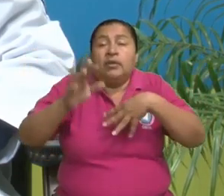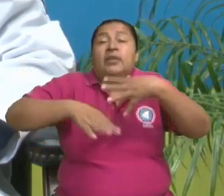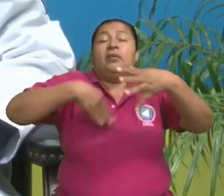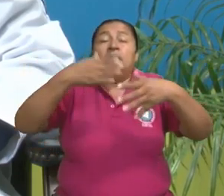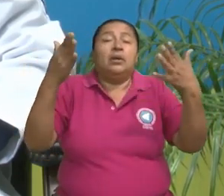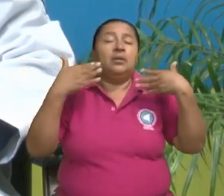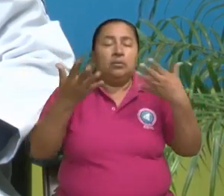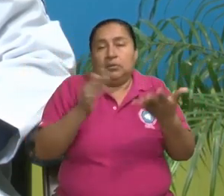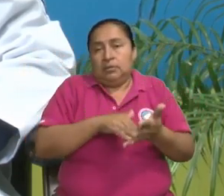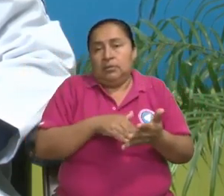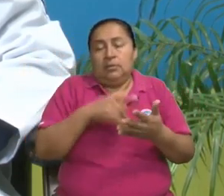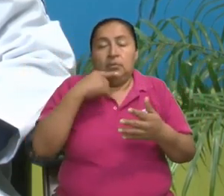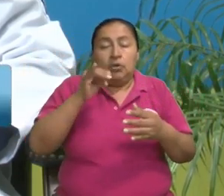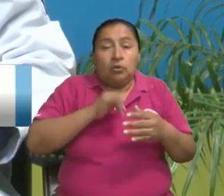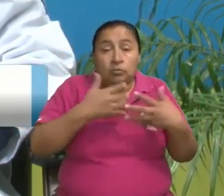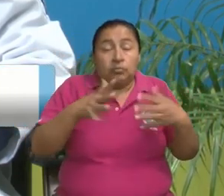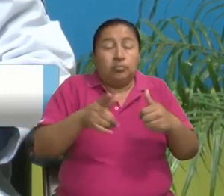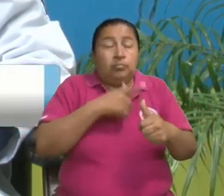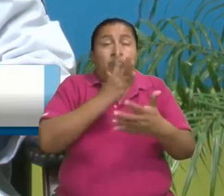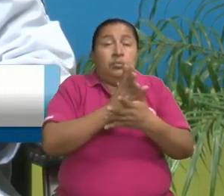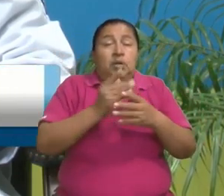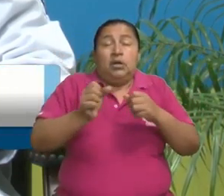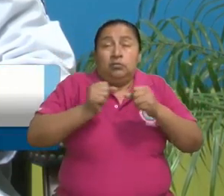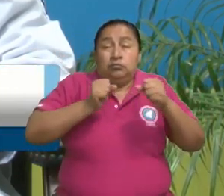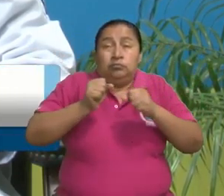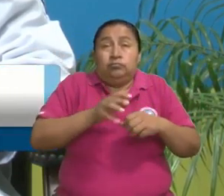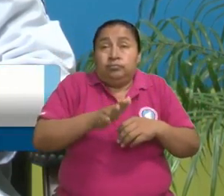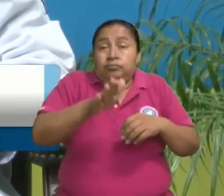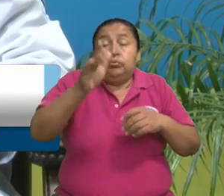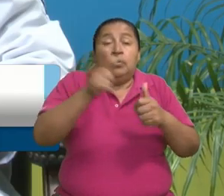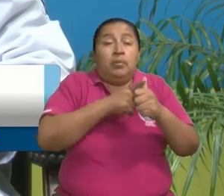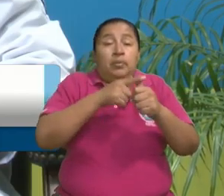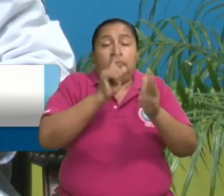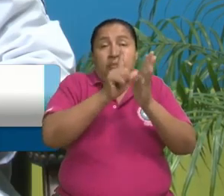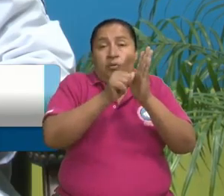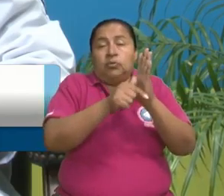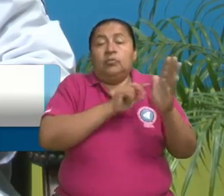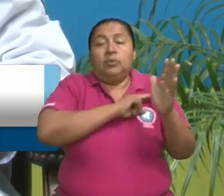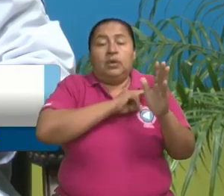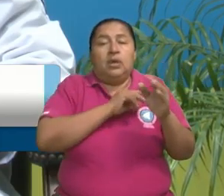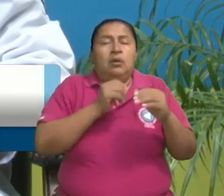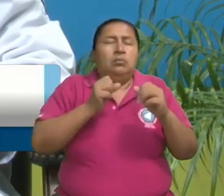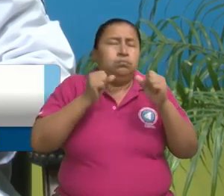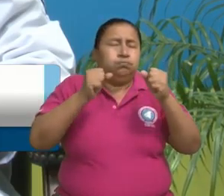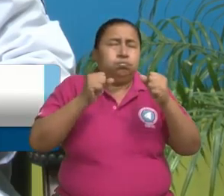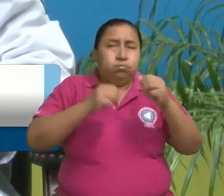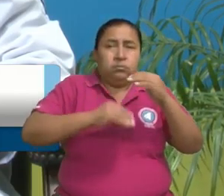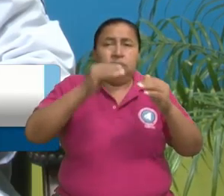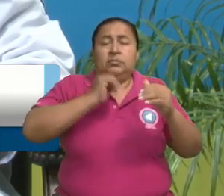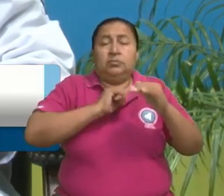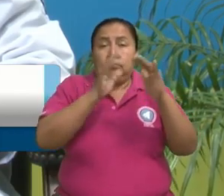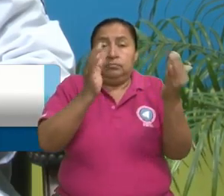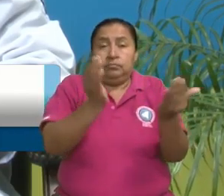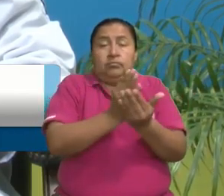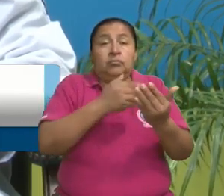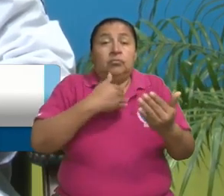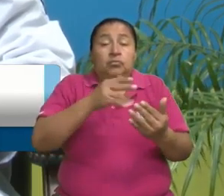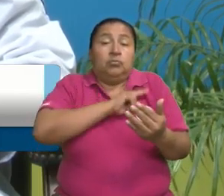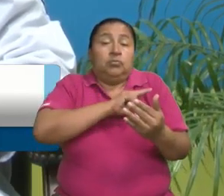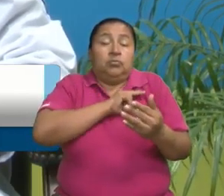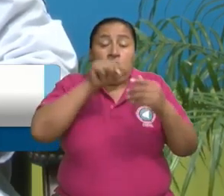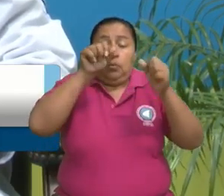esté en los primeros este minutos verdad que hay un cambio de presión atmosférico o cuando se va a